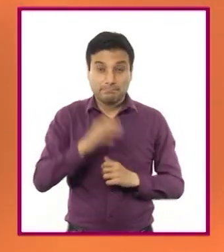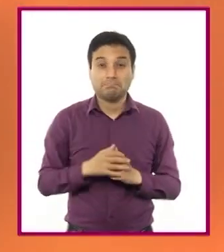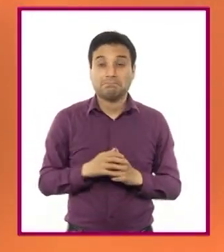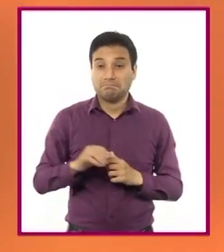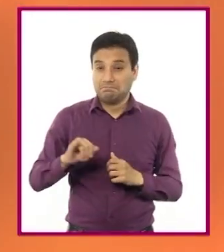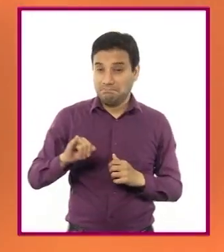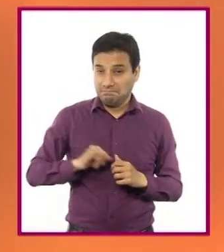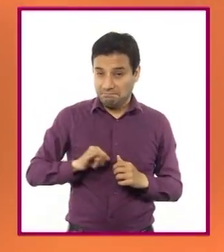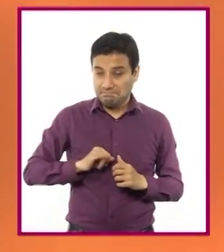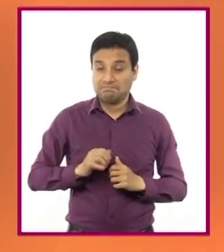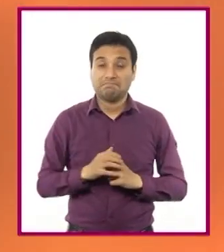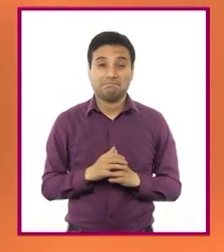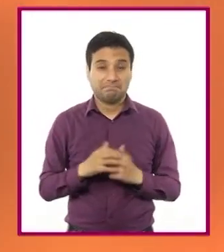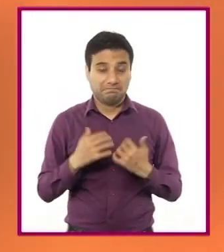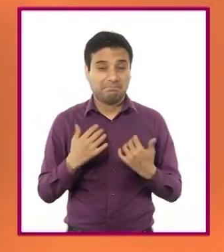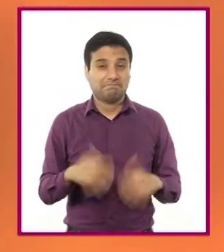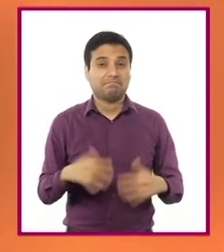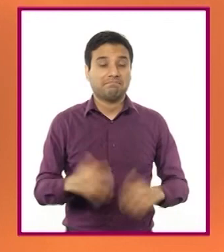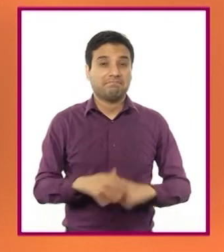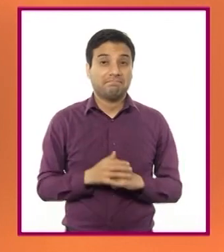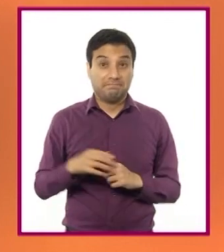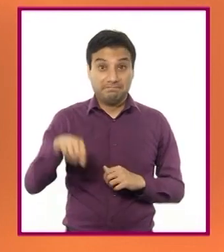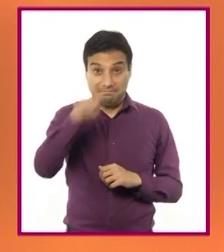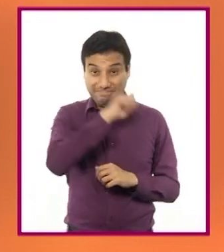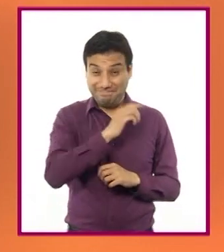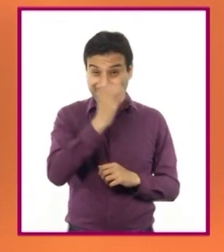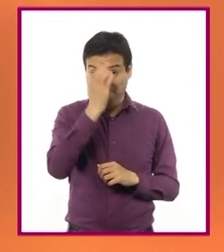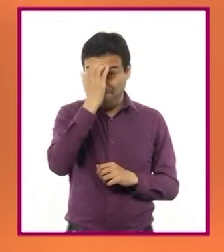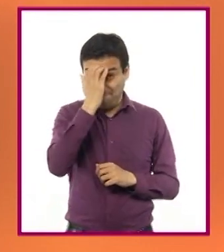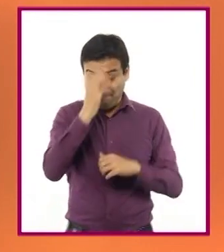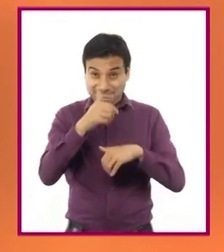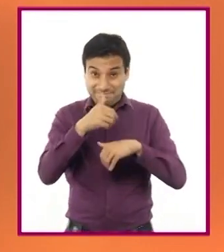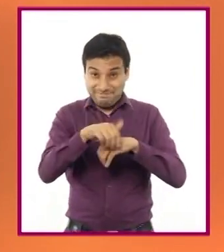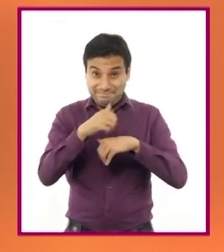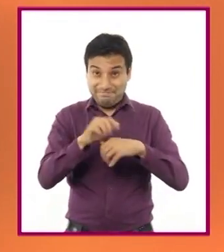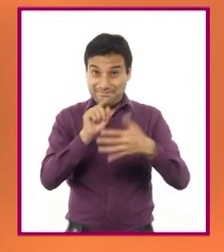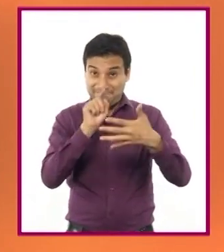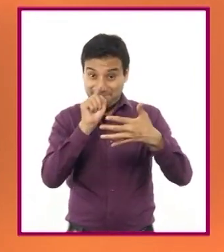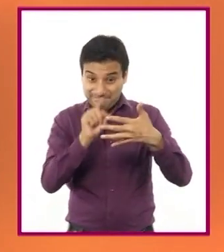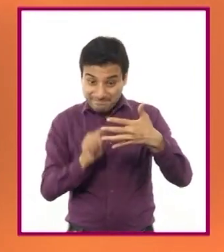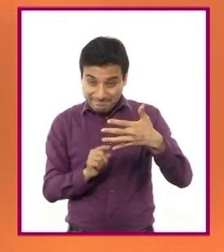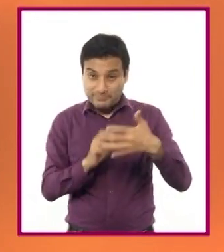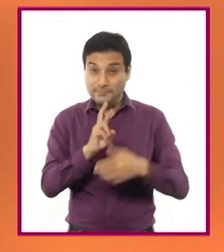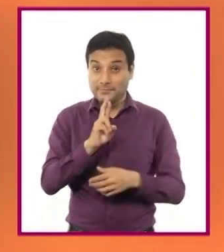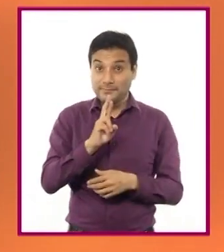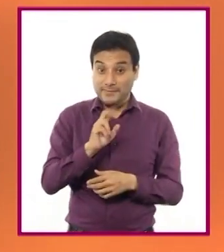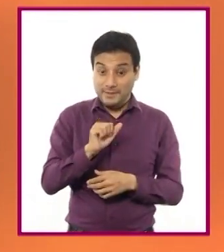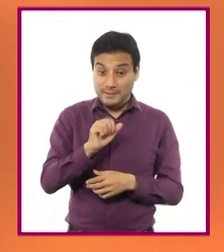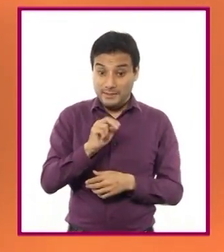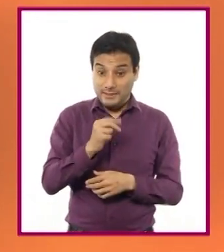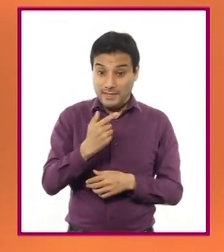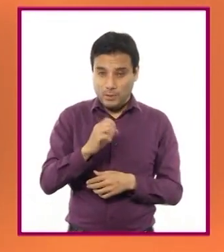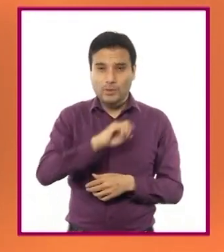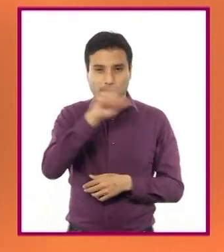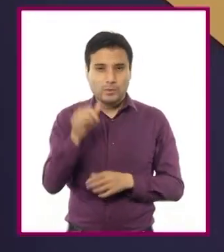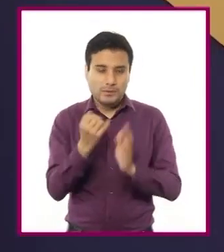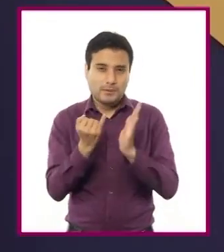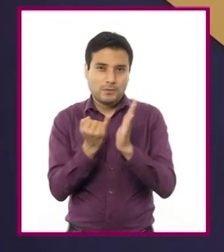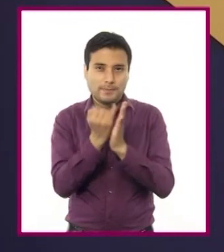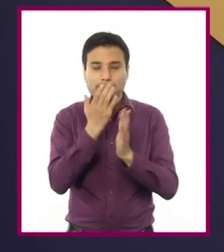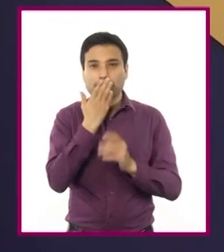Interesante e importante el conocer los datos de dispersión como el rango para lograr una toma de decisión